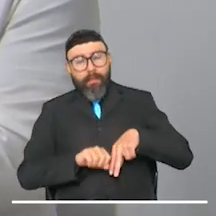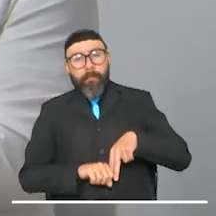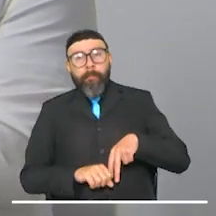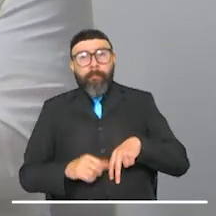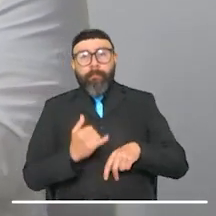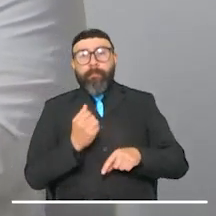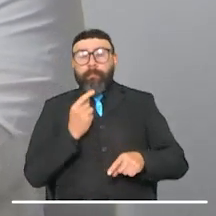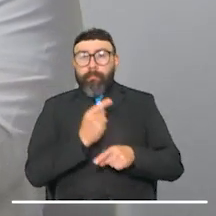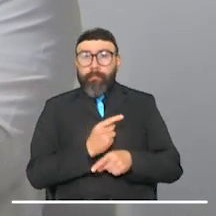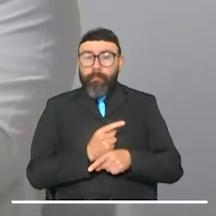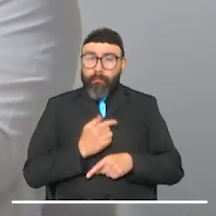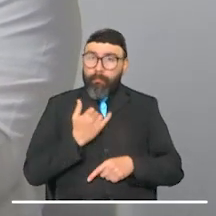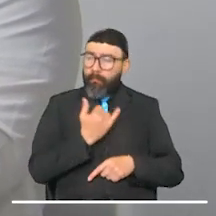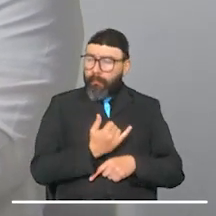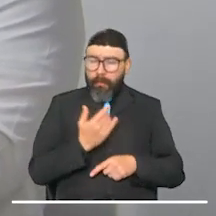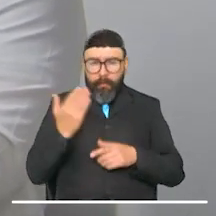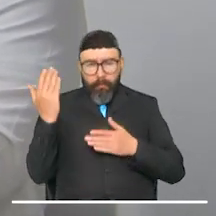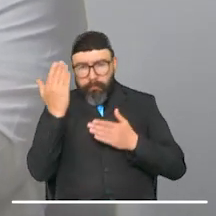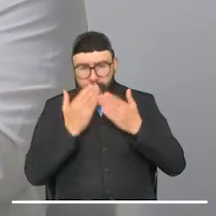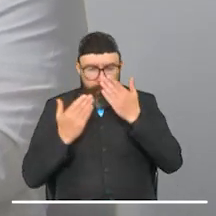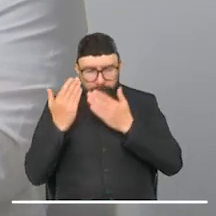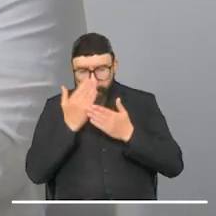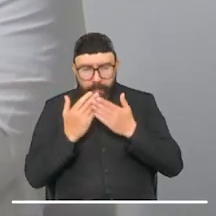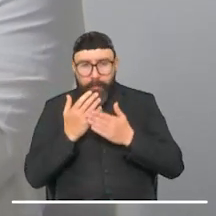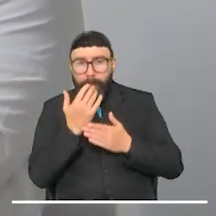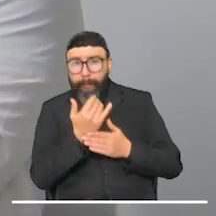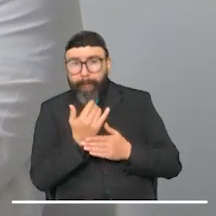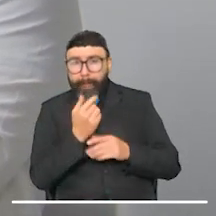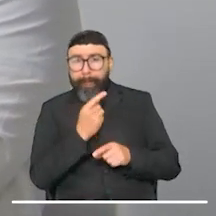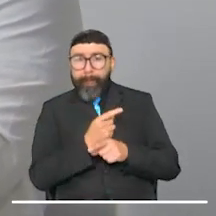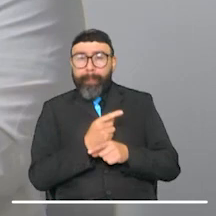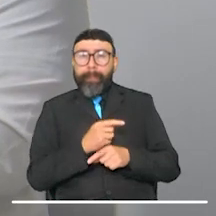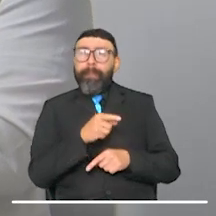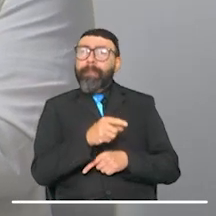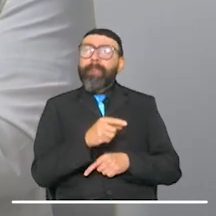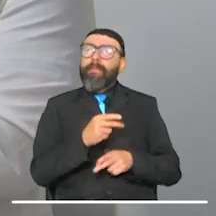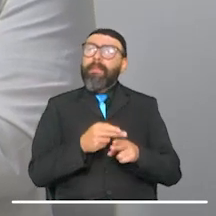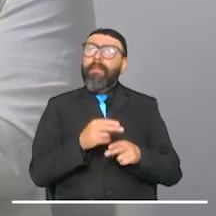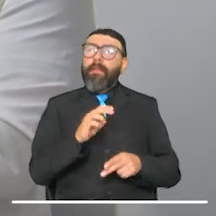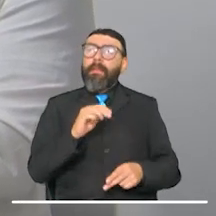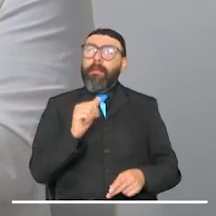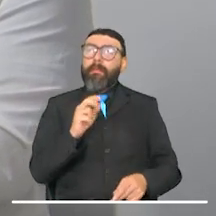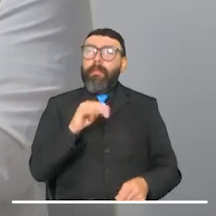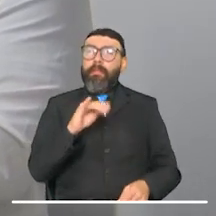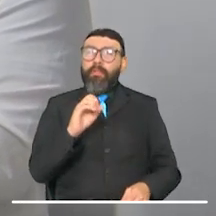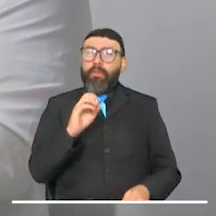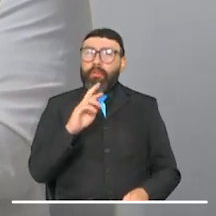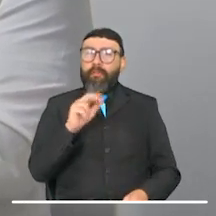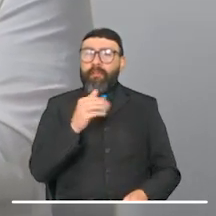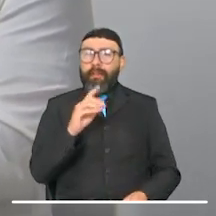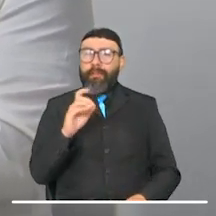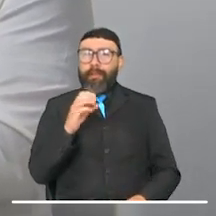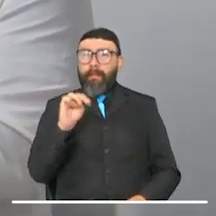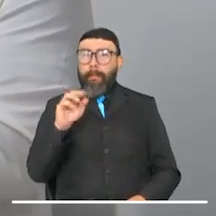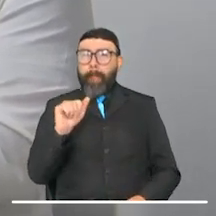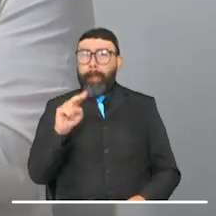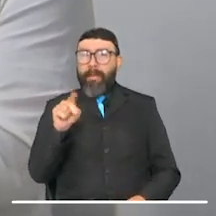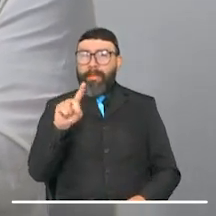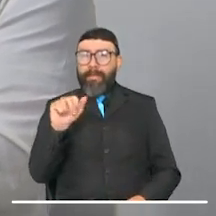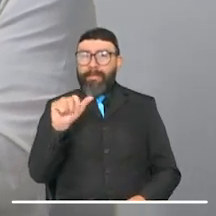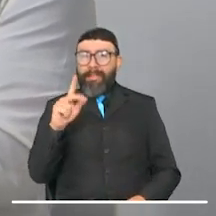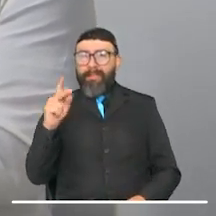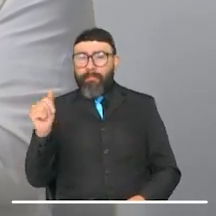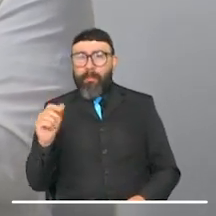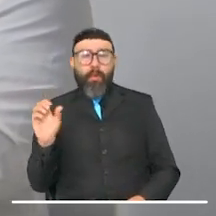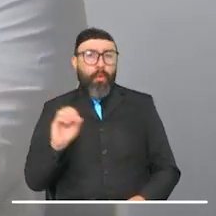venoso haciendo unas maniobras que se llama maniobras de valsalva o estudio Doppler que nos dice dirección